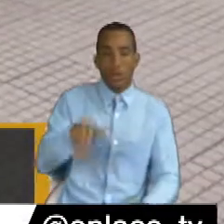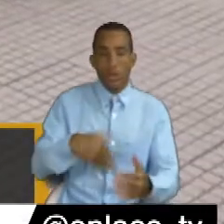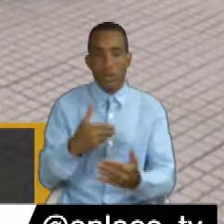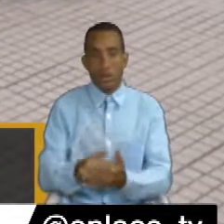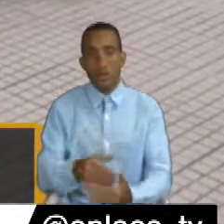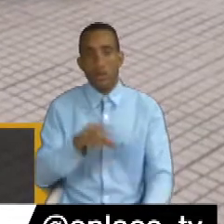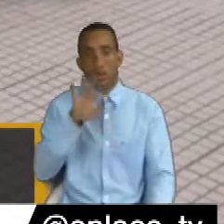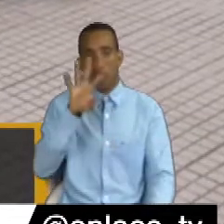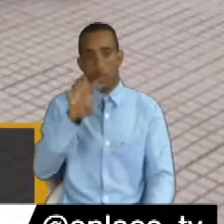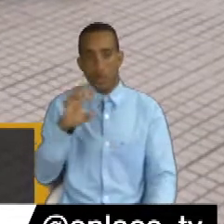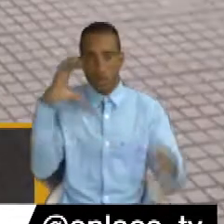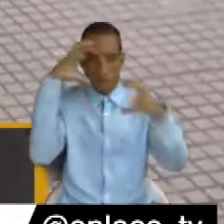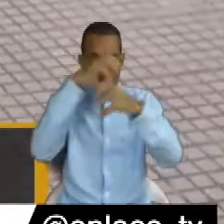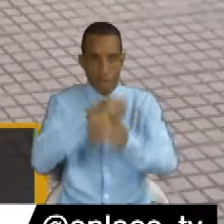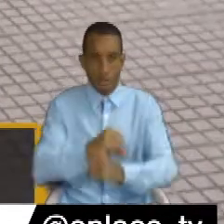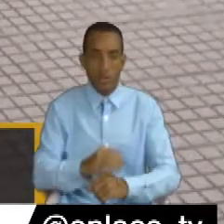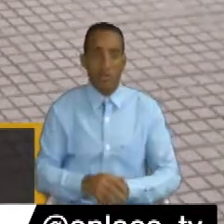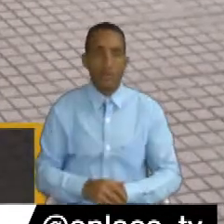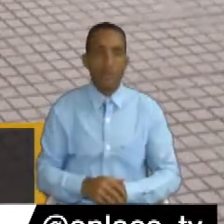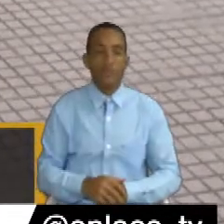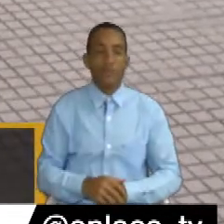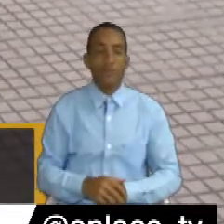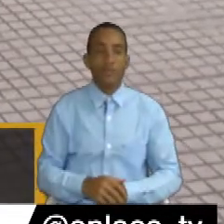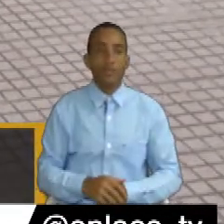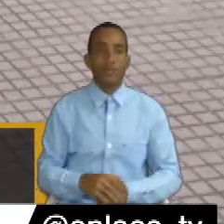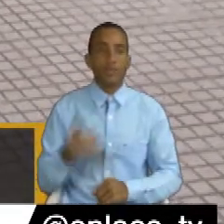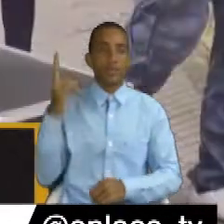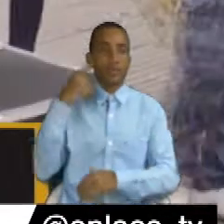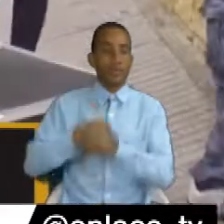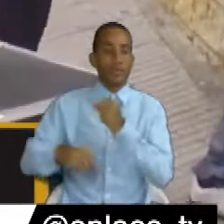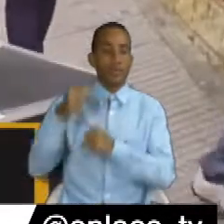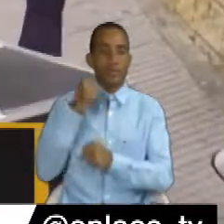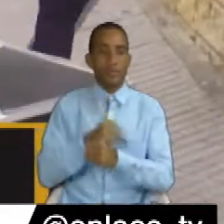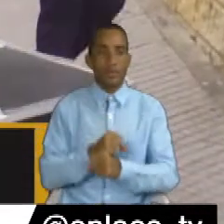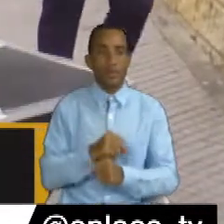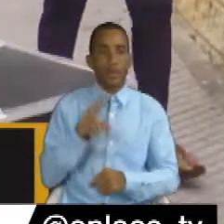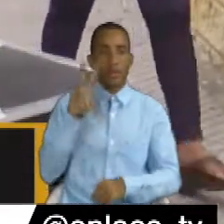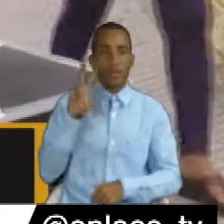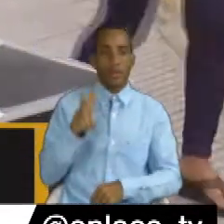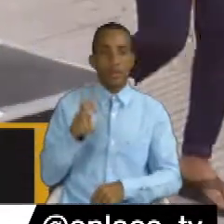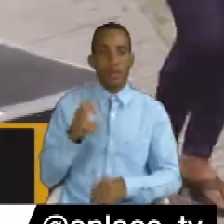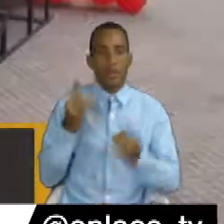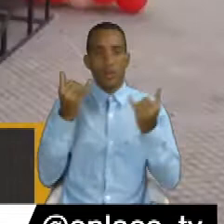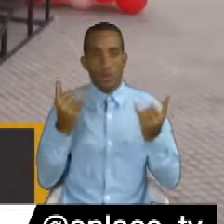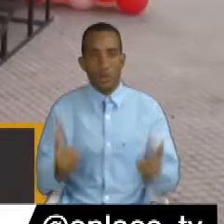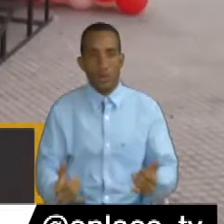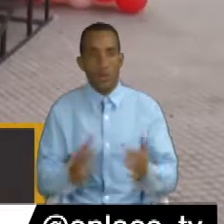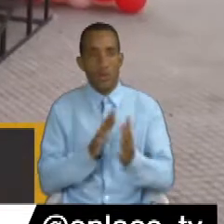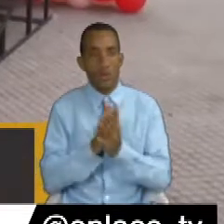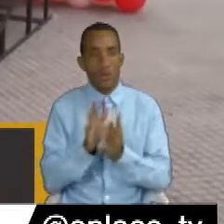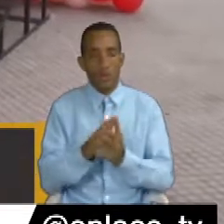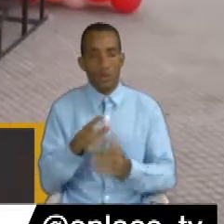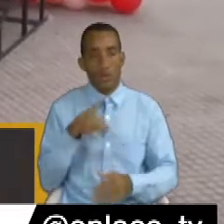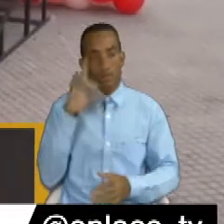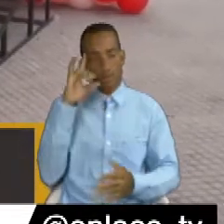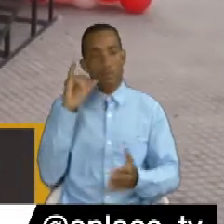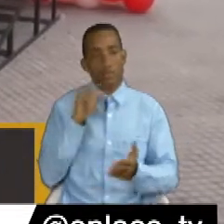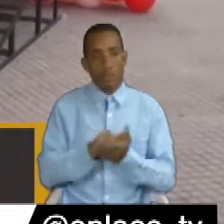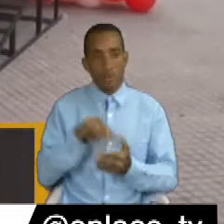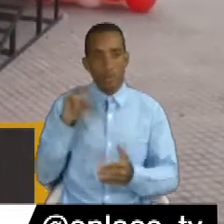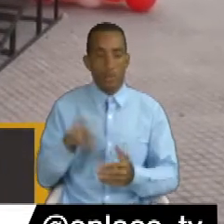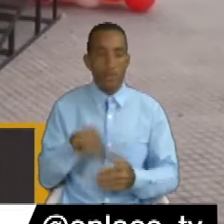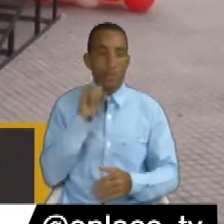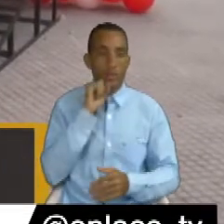de vehículos, 8 concesionarios. El año pasado tuvimos la oportunidad de tener 7 concesionarios, los concesionarios siguen creyendo en Barranca Bermeja, nos